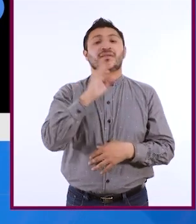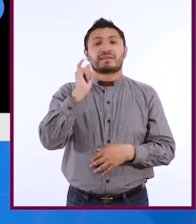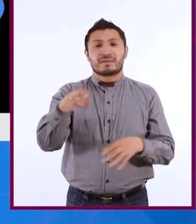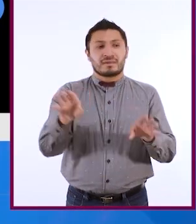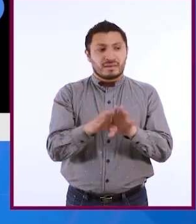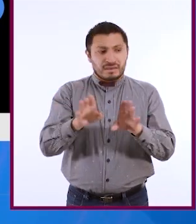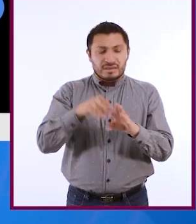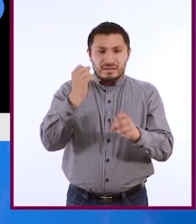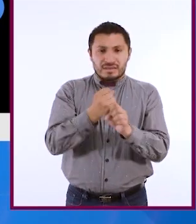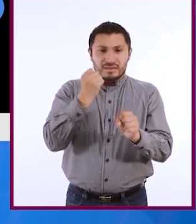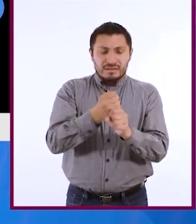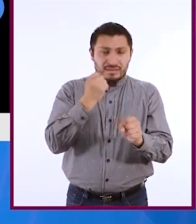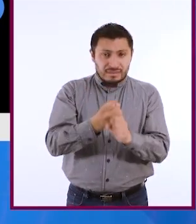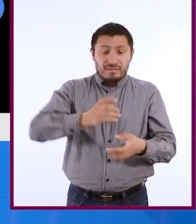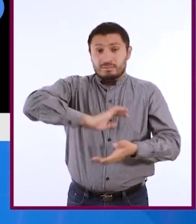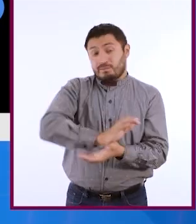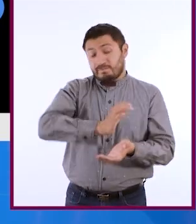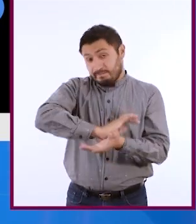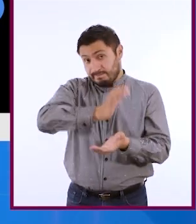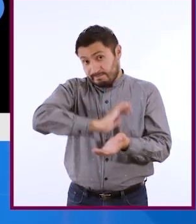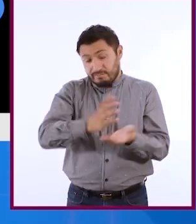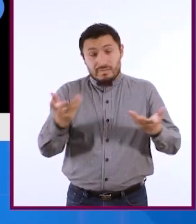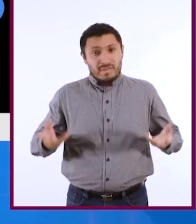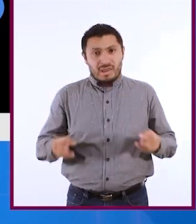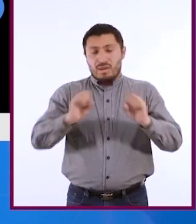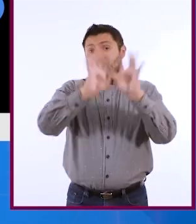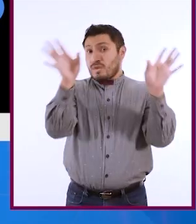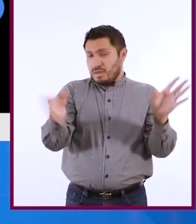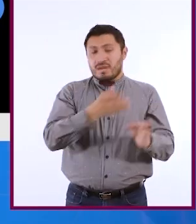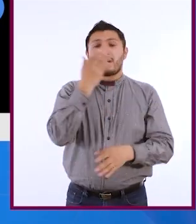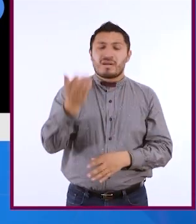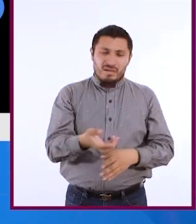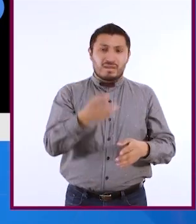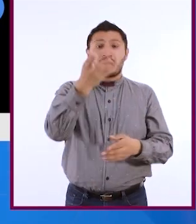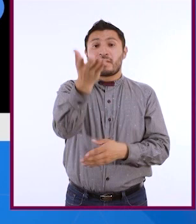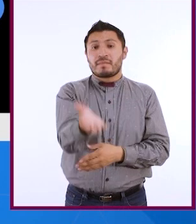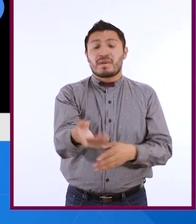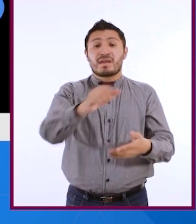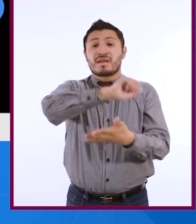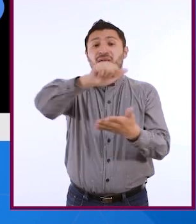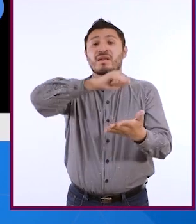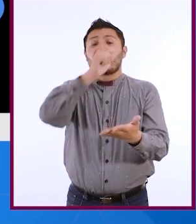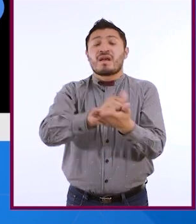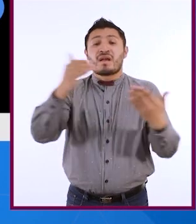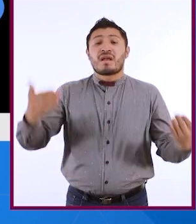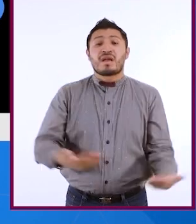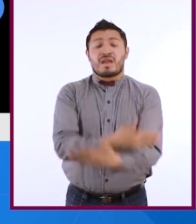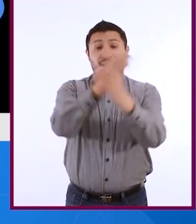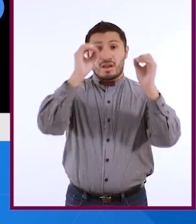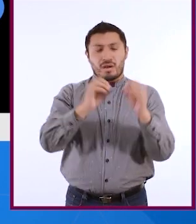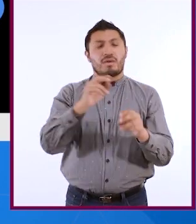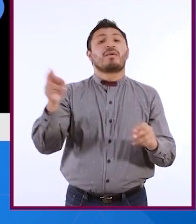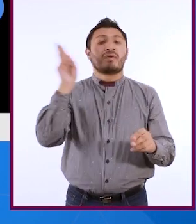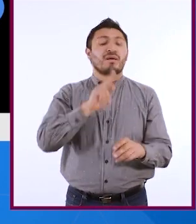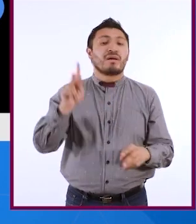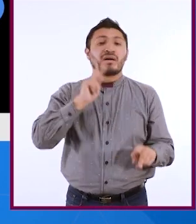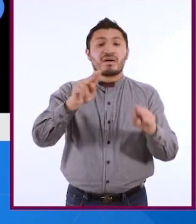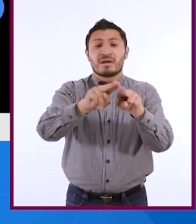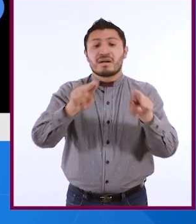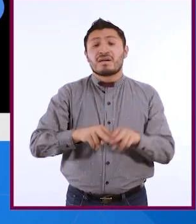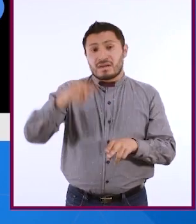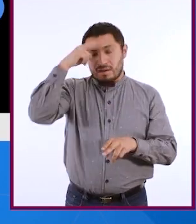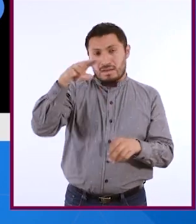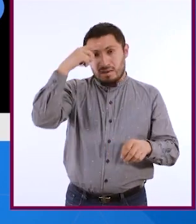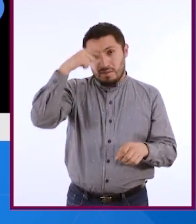como prácticas reiteradas de discriminación. Una muy clara y muy frecuente es pedir el acta de nacimiento o la prueba de nacionalidad mexicana para